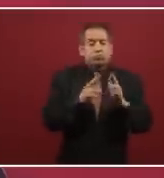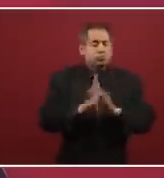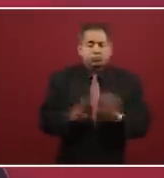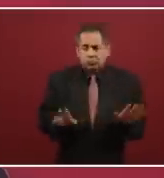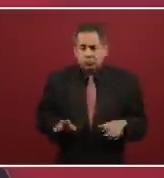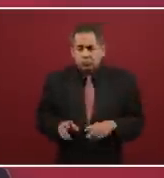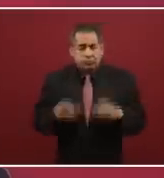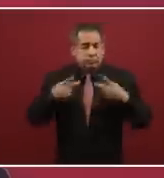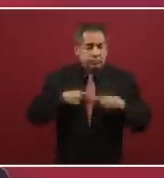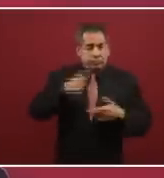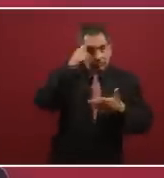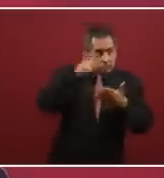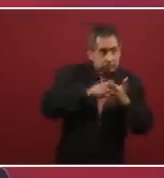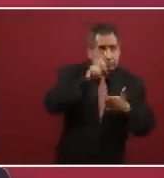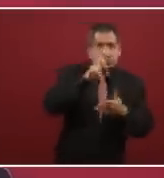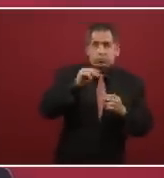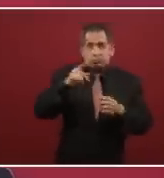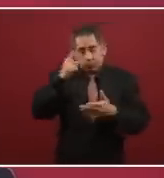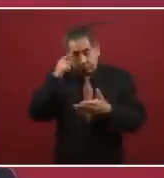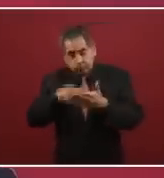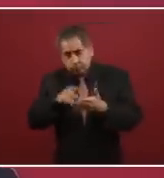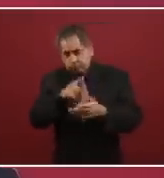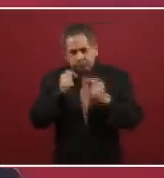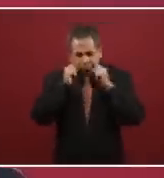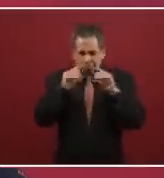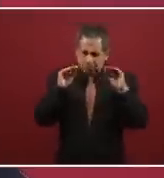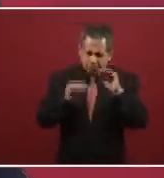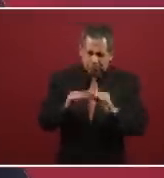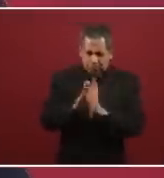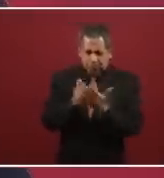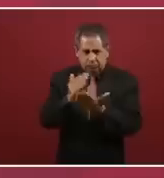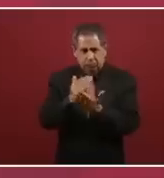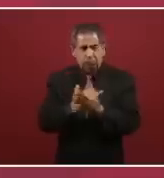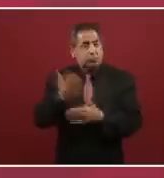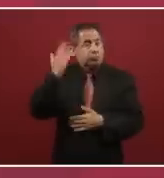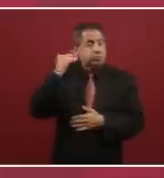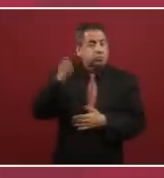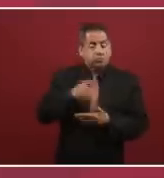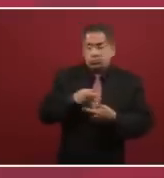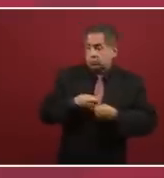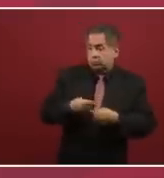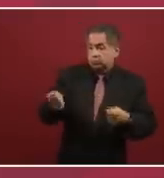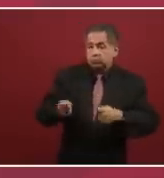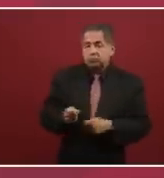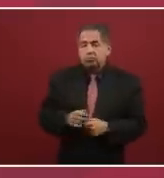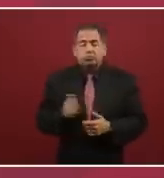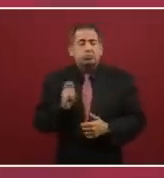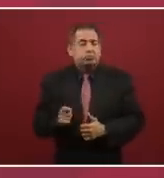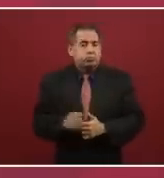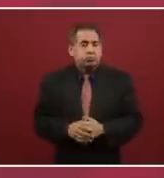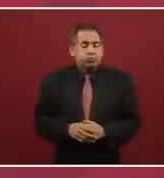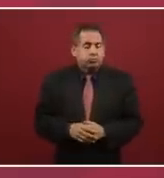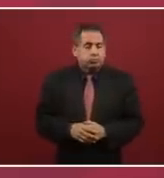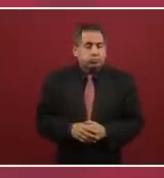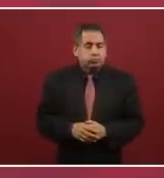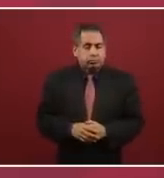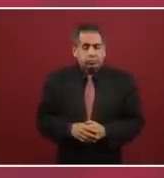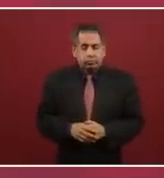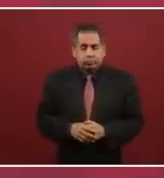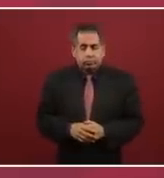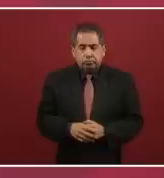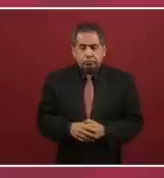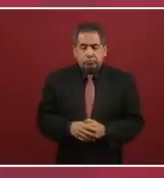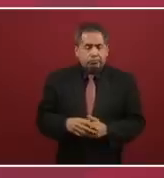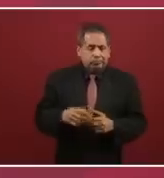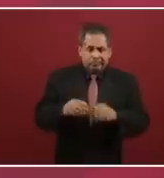creyentes y no creyentes. ¿Qué sucedió entonces? Que se